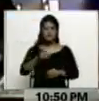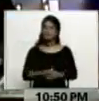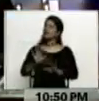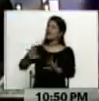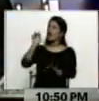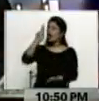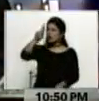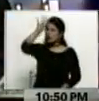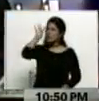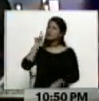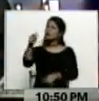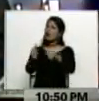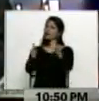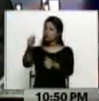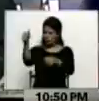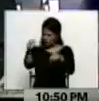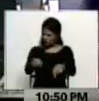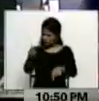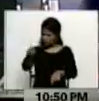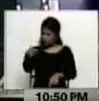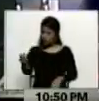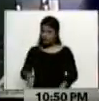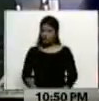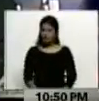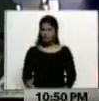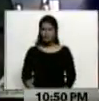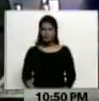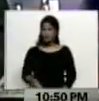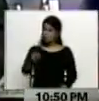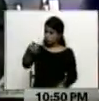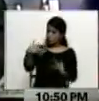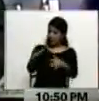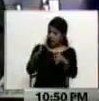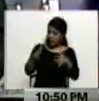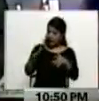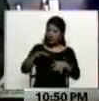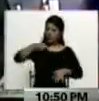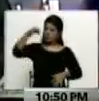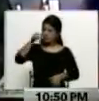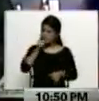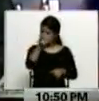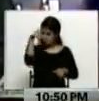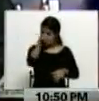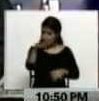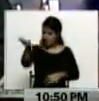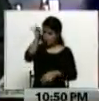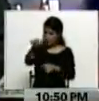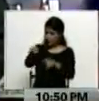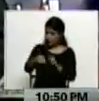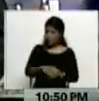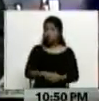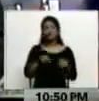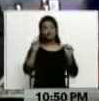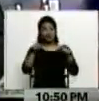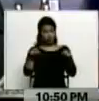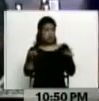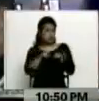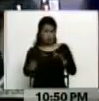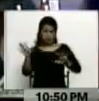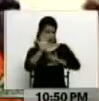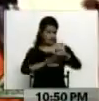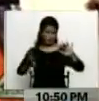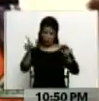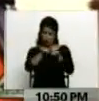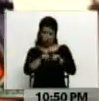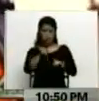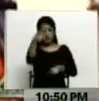le duela cra nos dice cra tú eres candidato aquí no buenos el electo por la base además como en todos